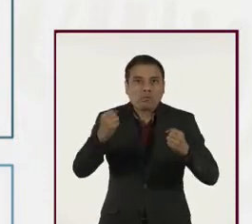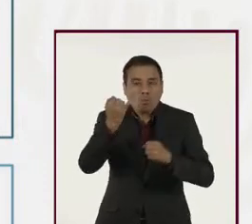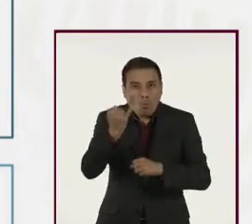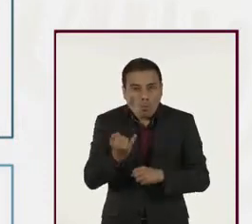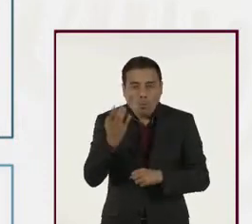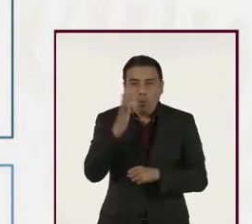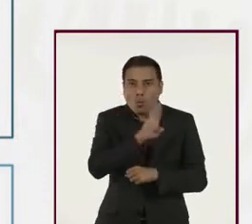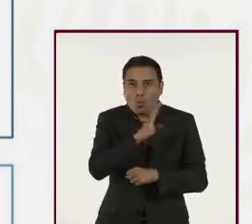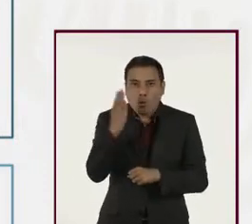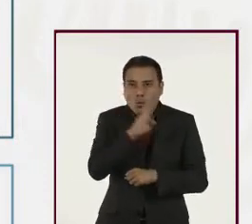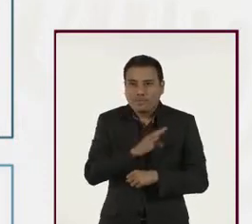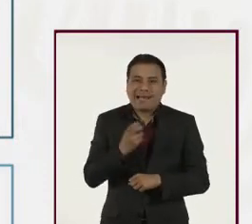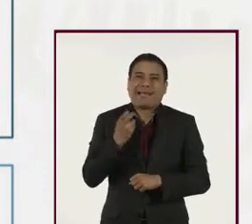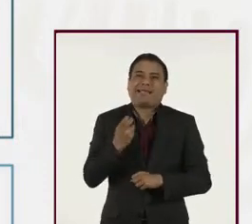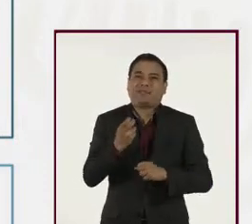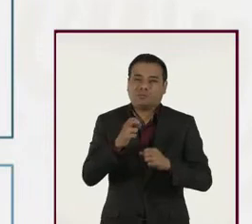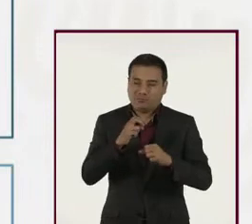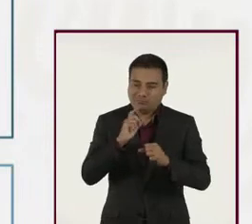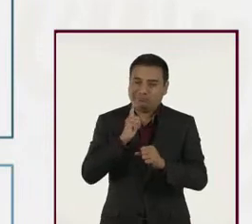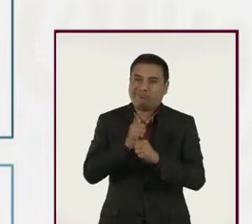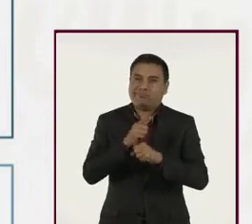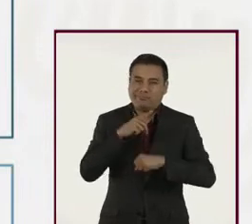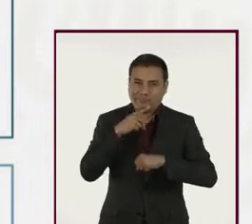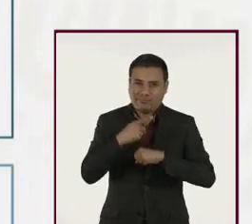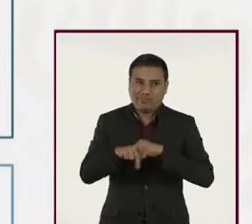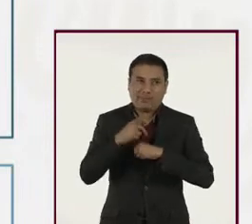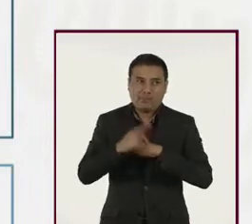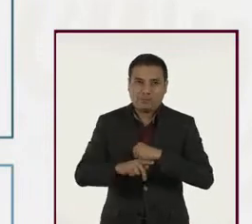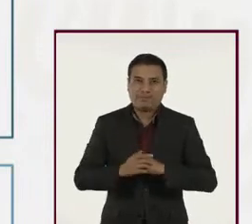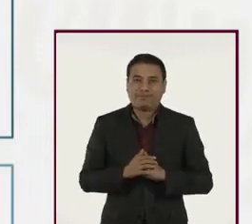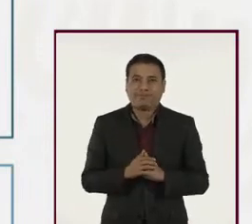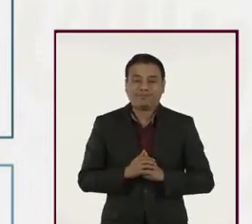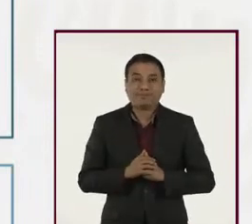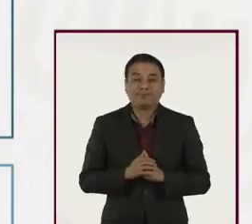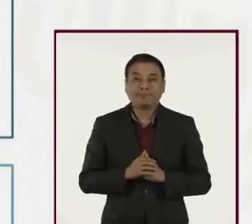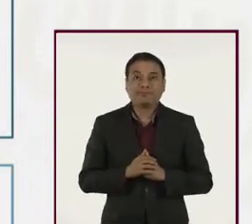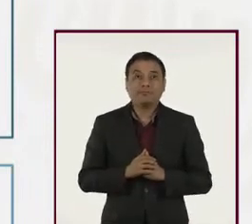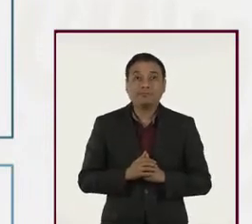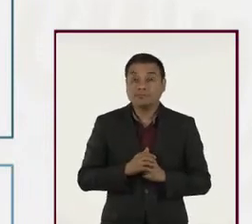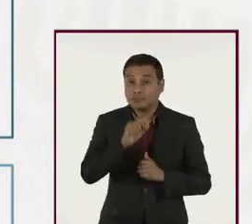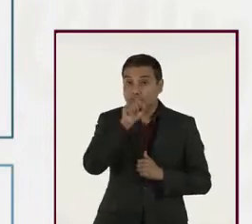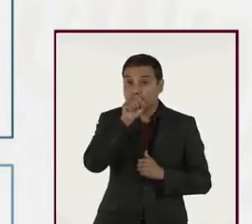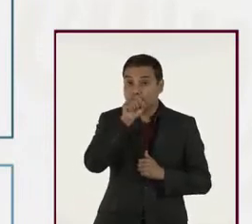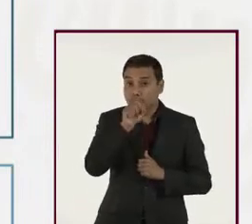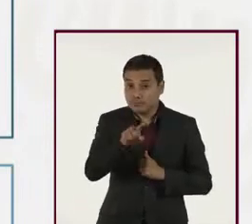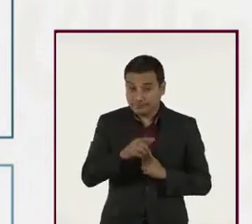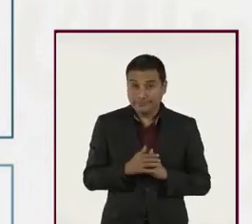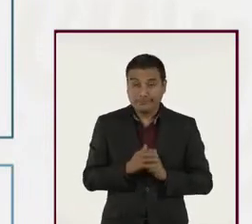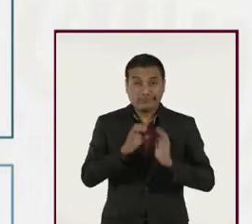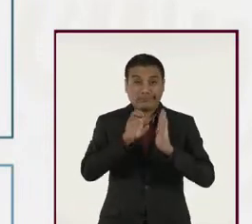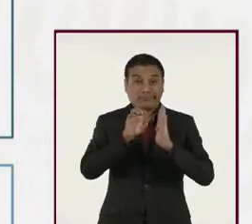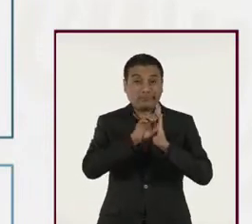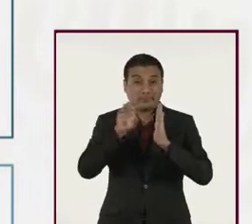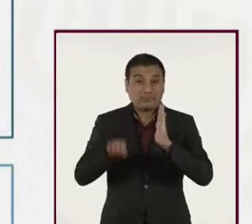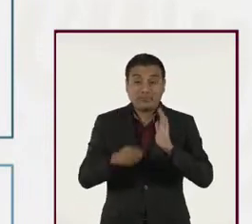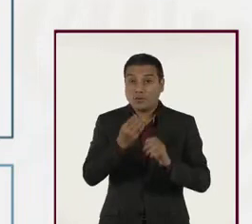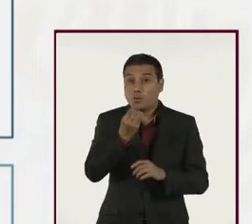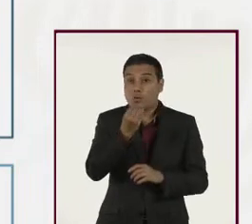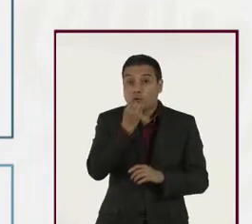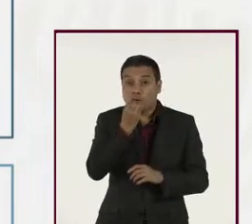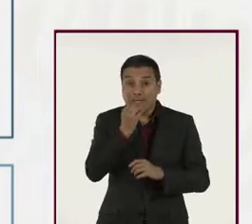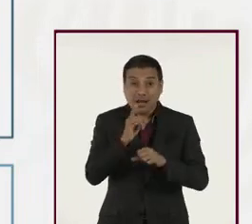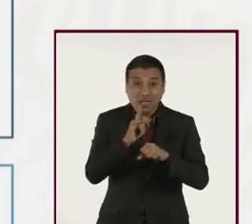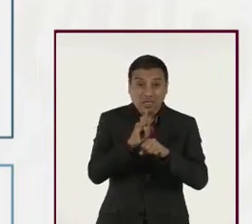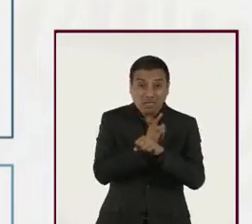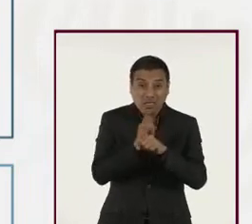hablaría de un primer factor de riesgo. Dentro de la exploración general, ¿qué podemos observar? Bueno, cuando no hay una adecuada alimentación comenzamos